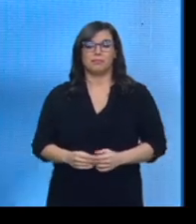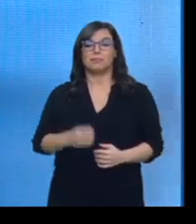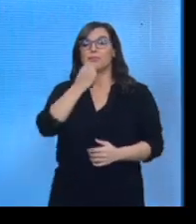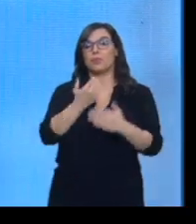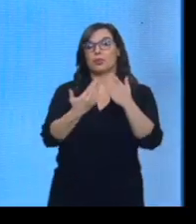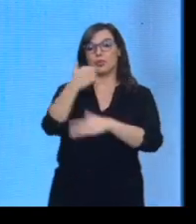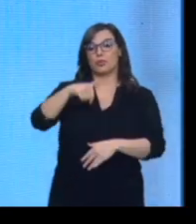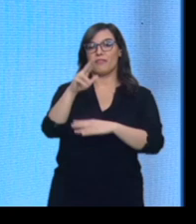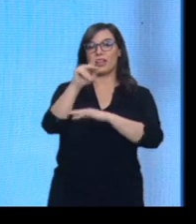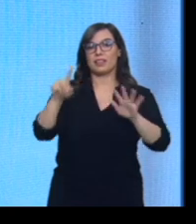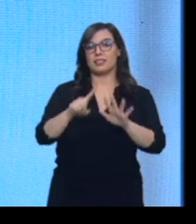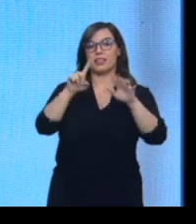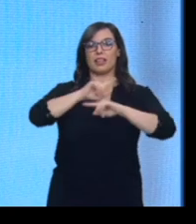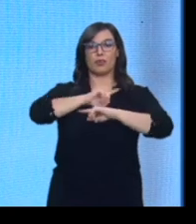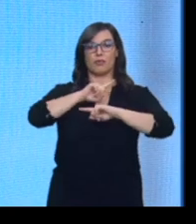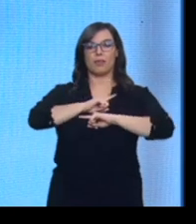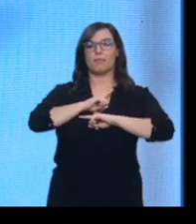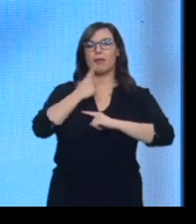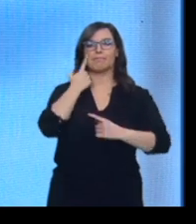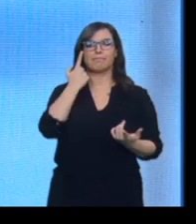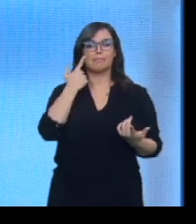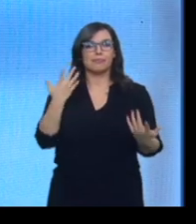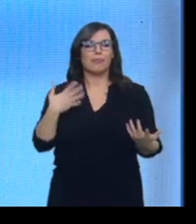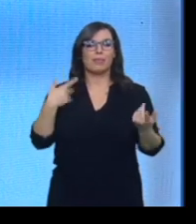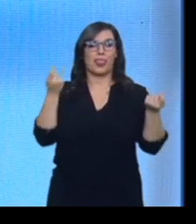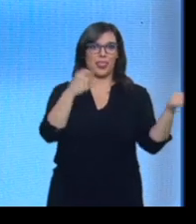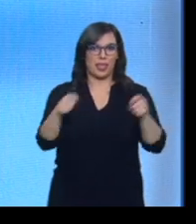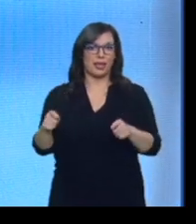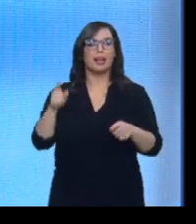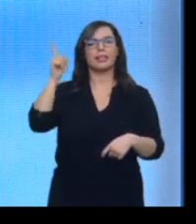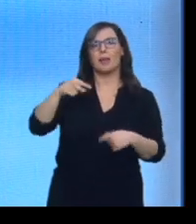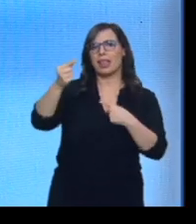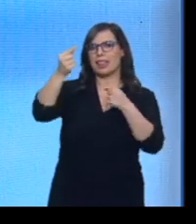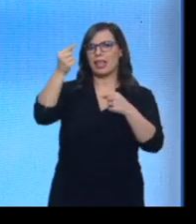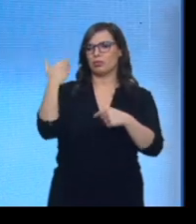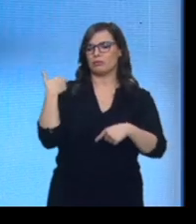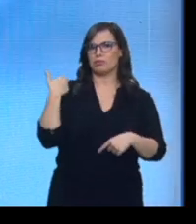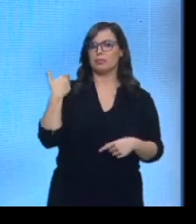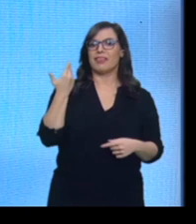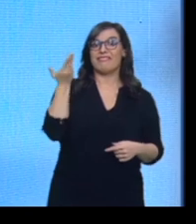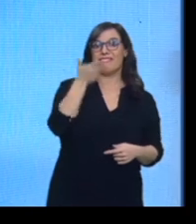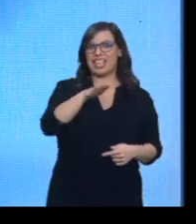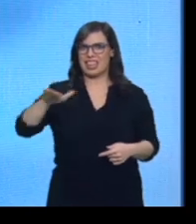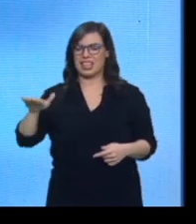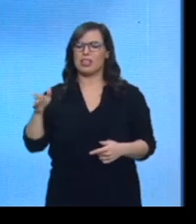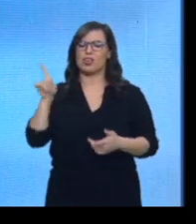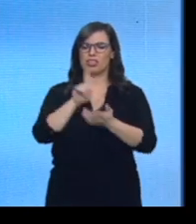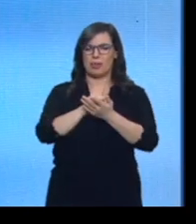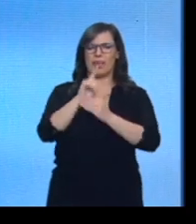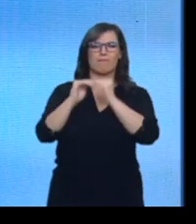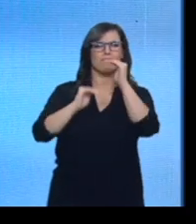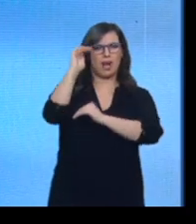Buenos días. Este viernes 6 de noviembre viene marcado por esos cierres y por las últimas cifras de fallecidos que un día más marcan un nuevo